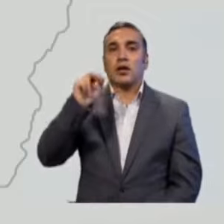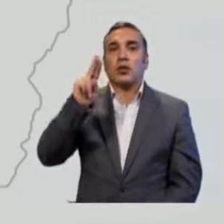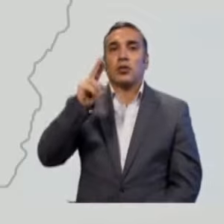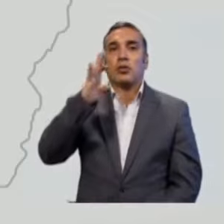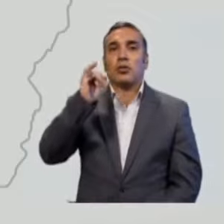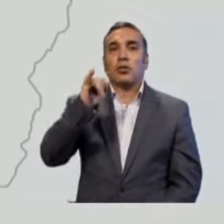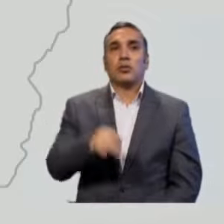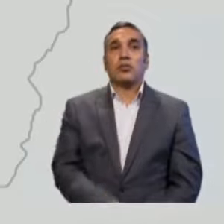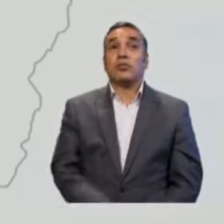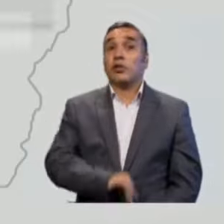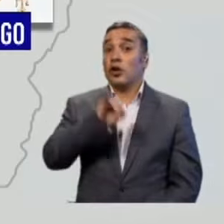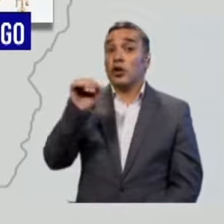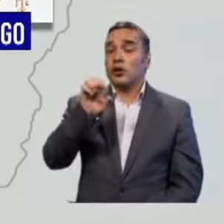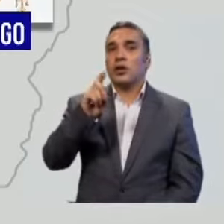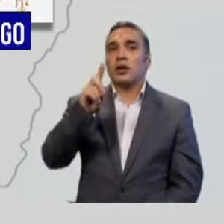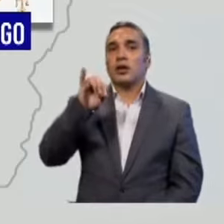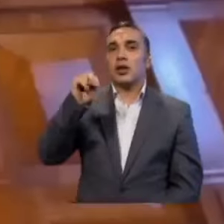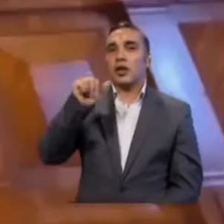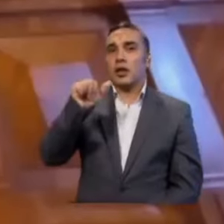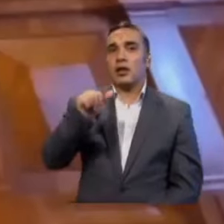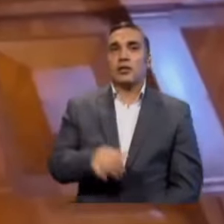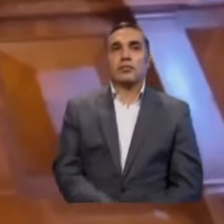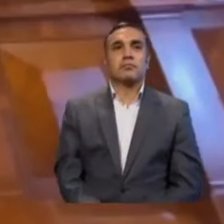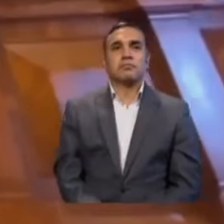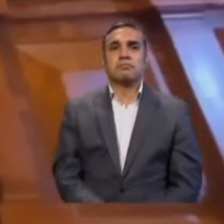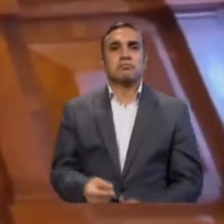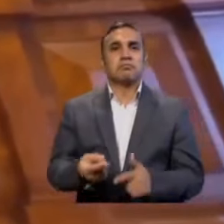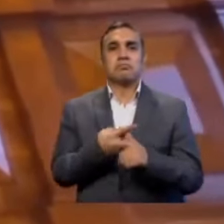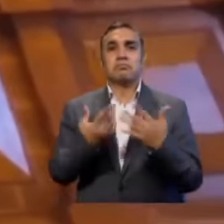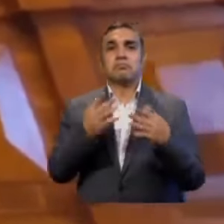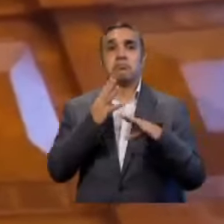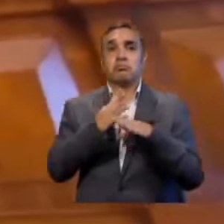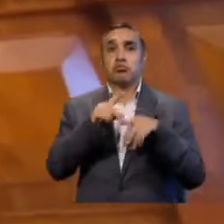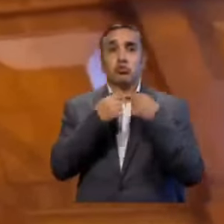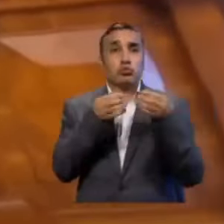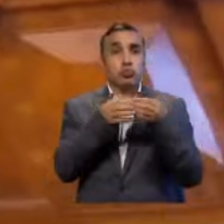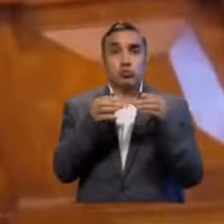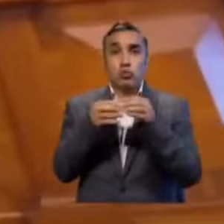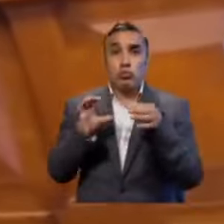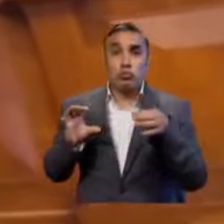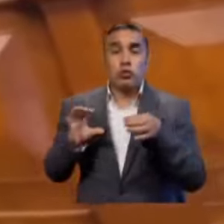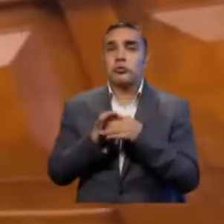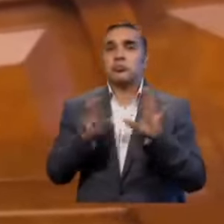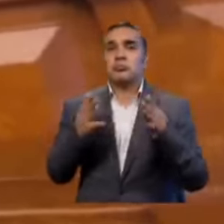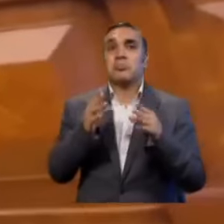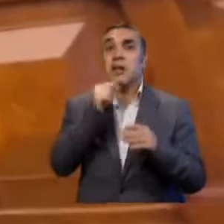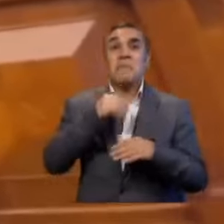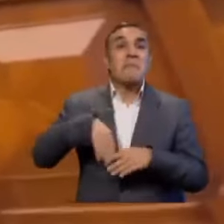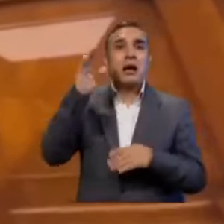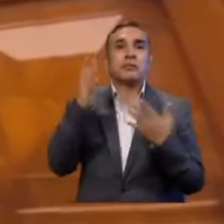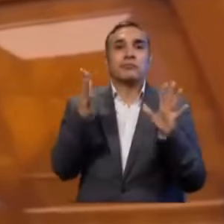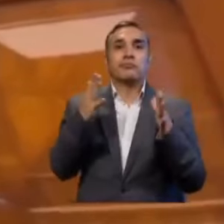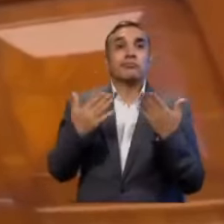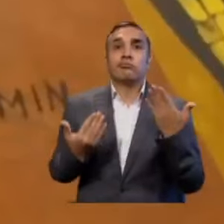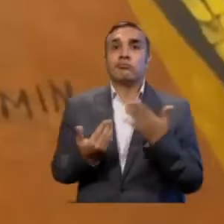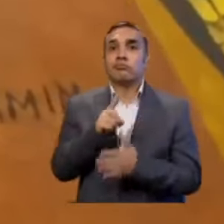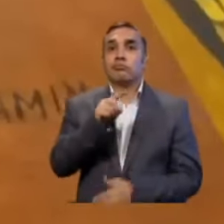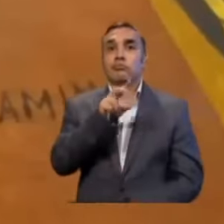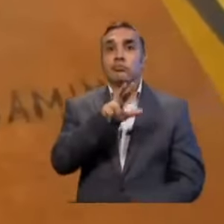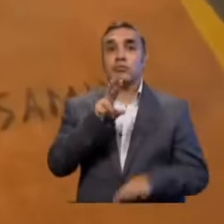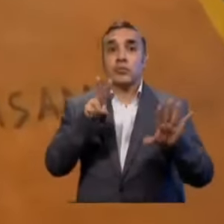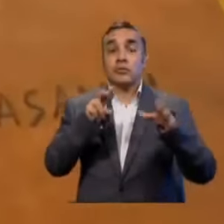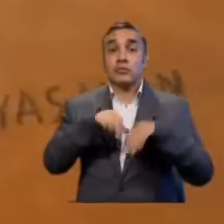José Cabascango y Dina Farinango. Por lo pronto no se habla de bancadas y mucho menos de una mayoría absoluta. Los nuevos